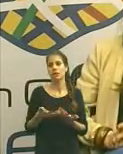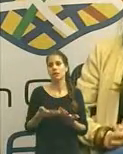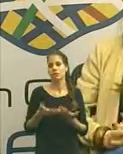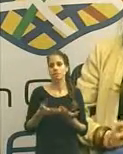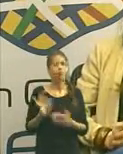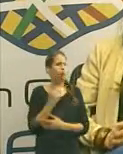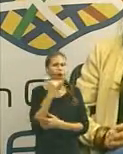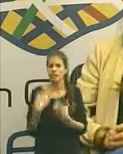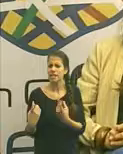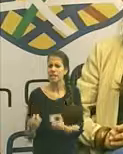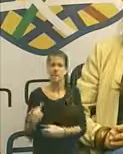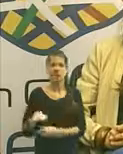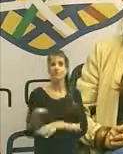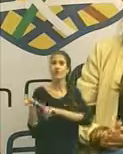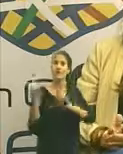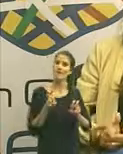necesidad.